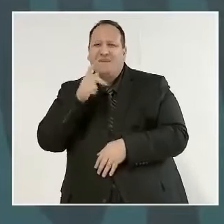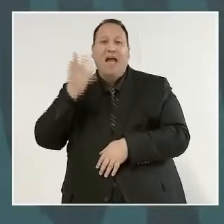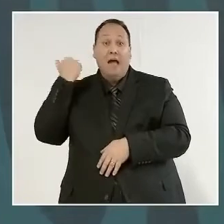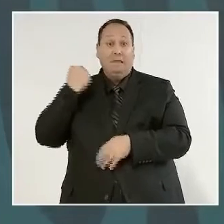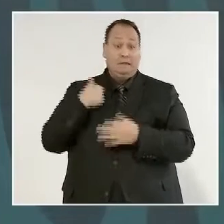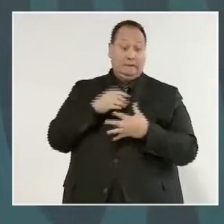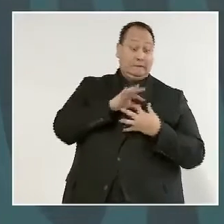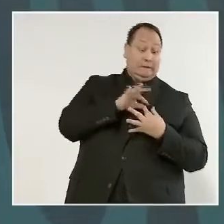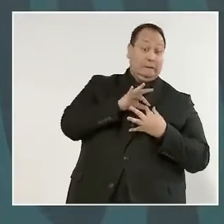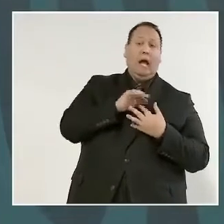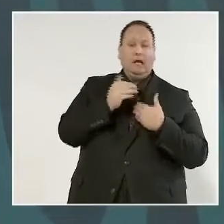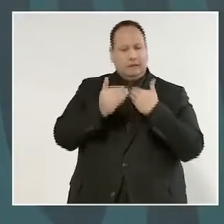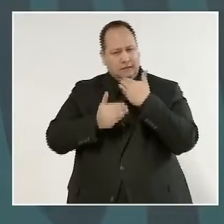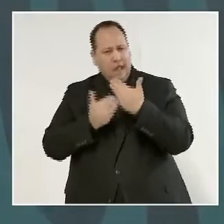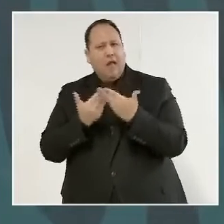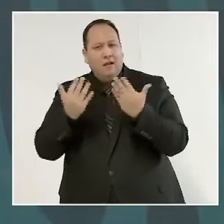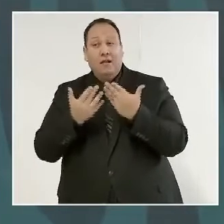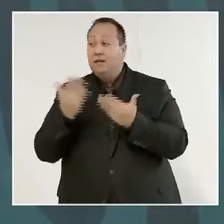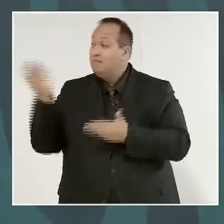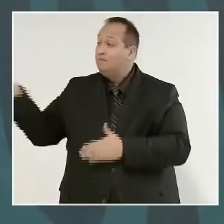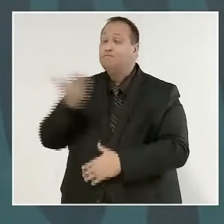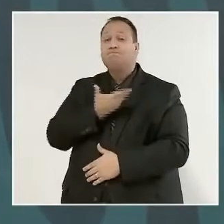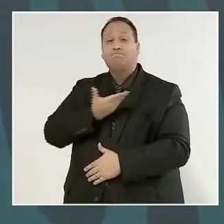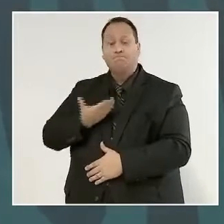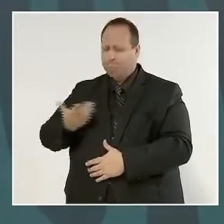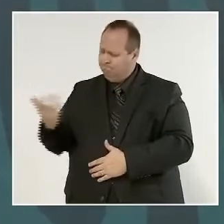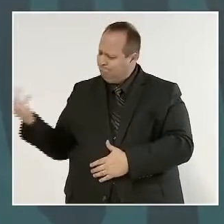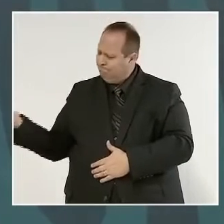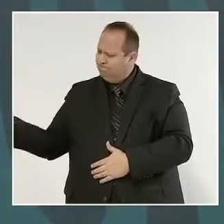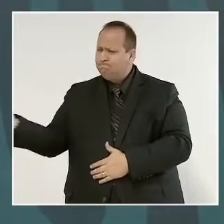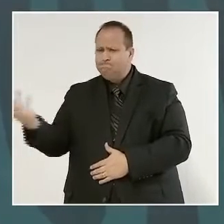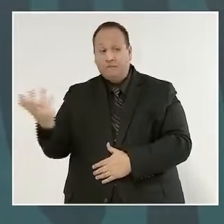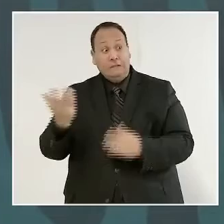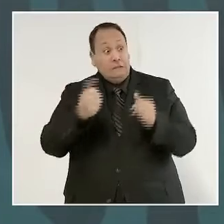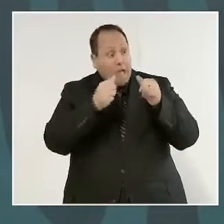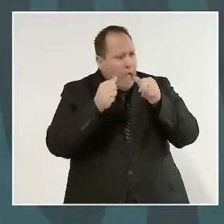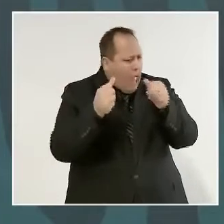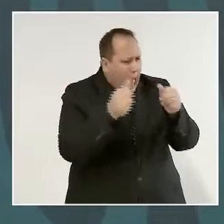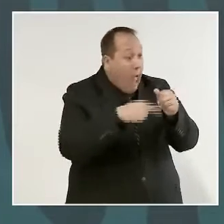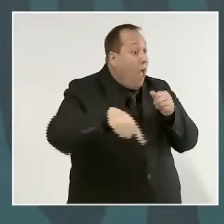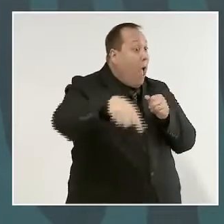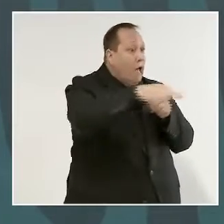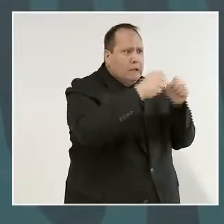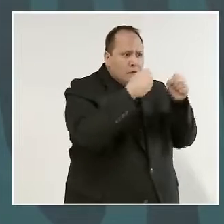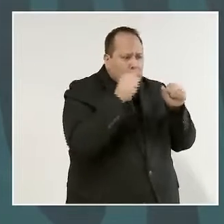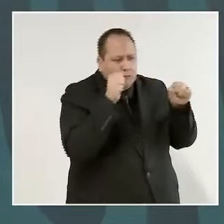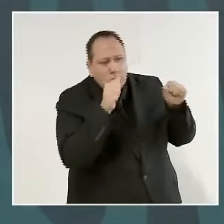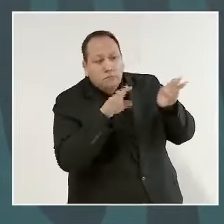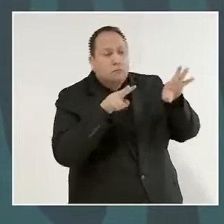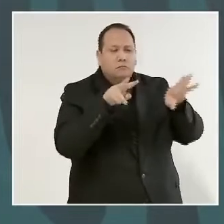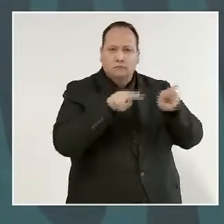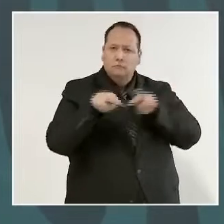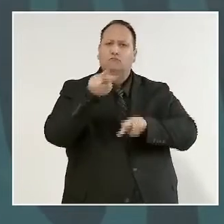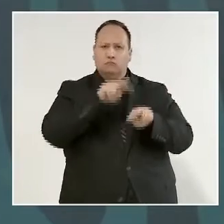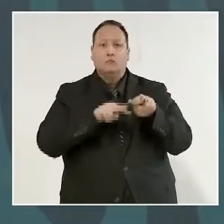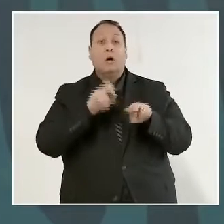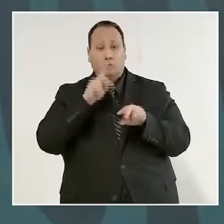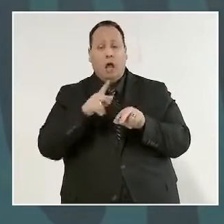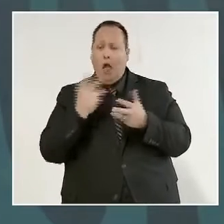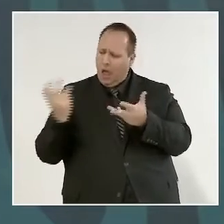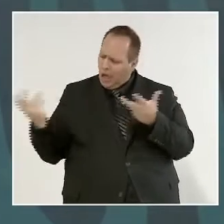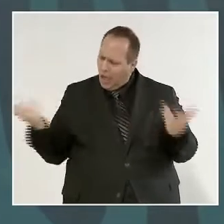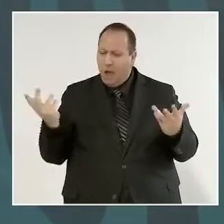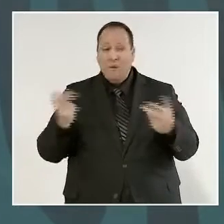al principio, que el presidente de México actúa para atender el tema de la seguridad y para atender